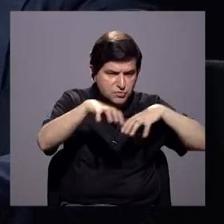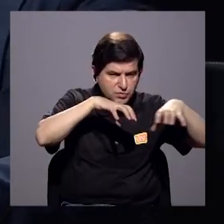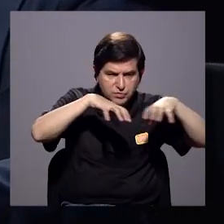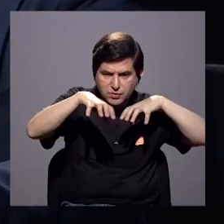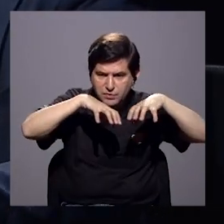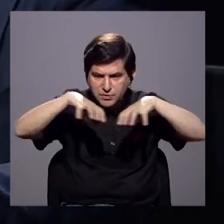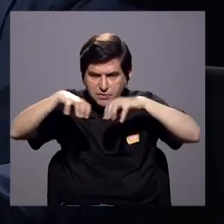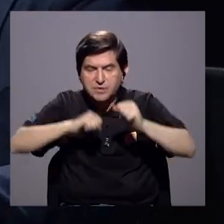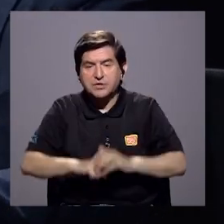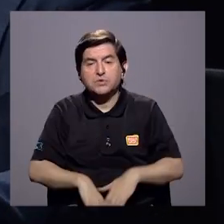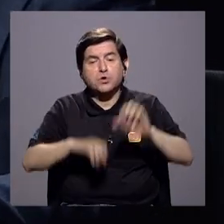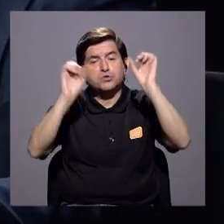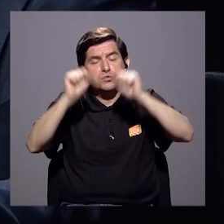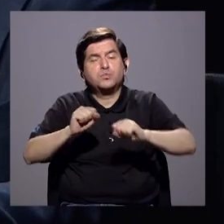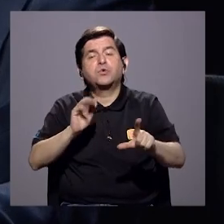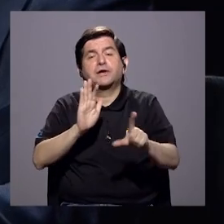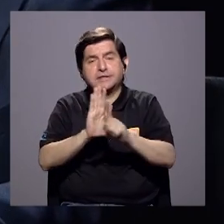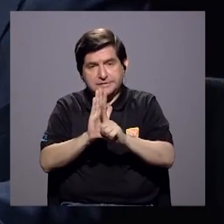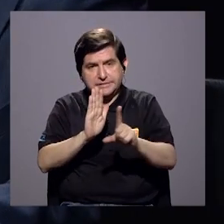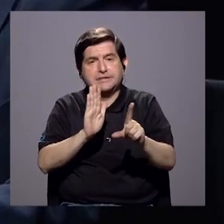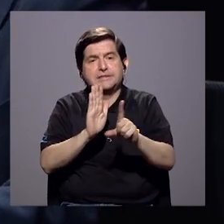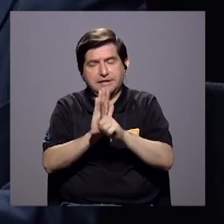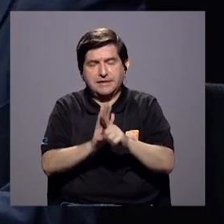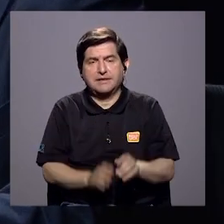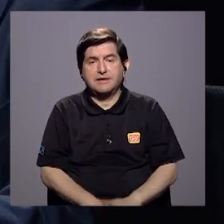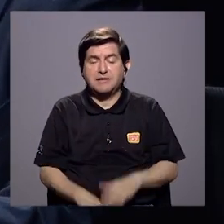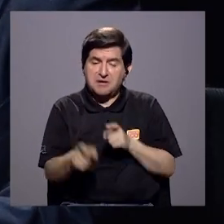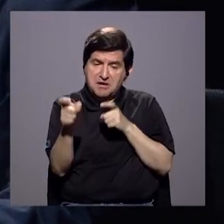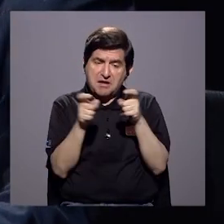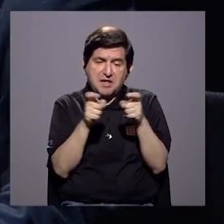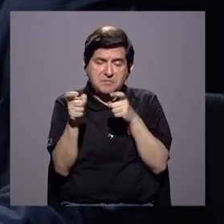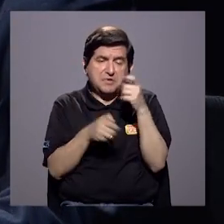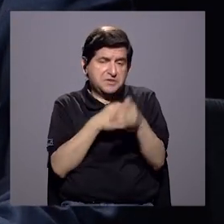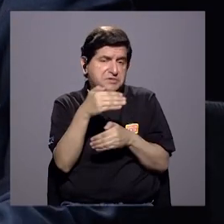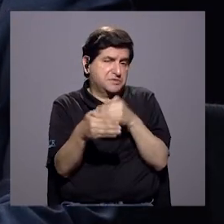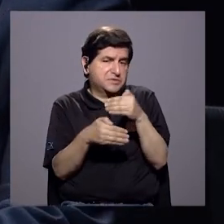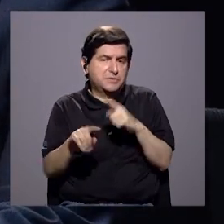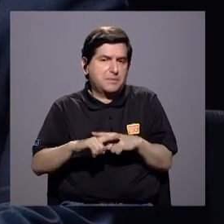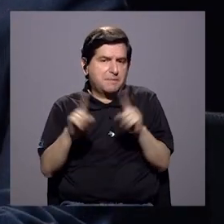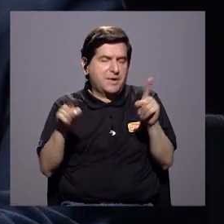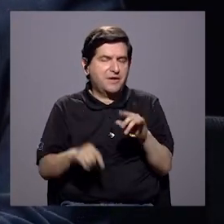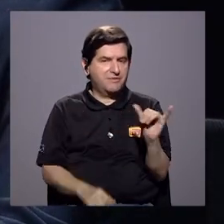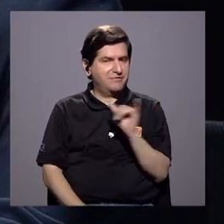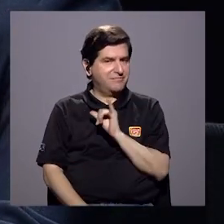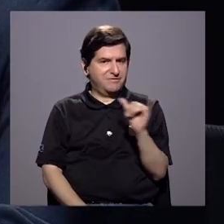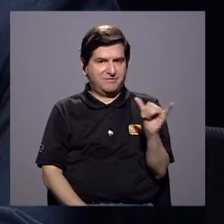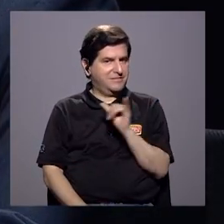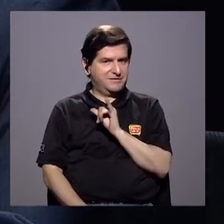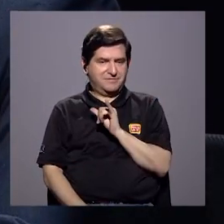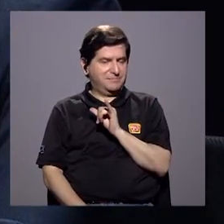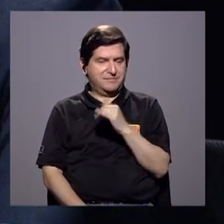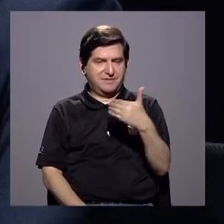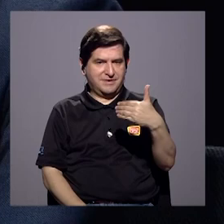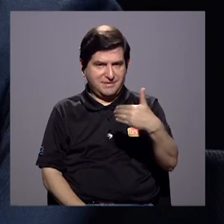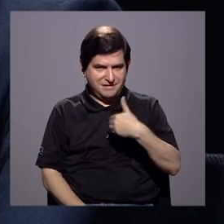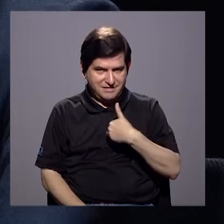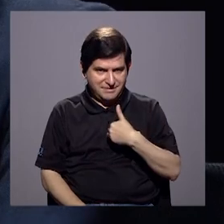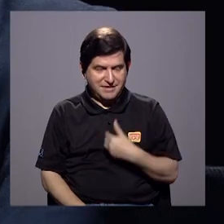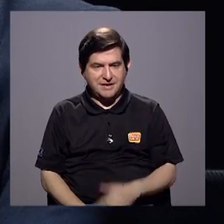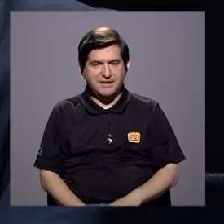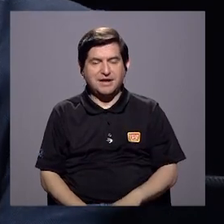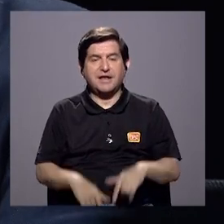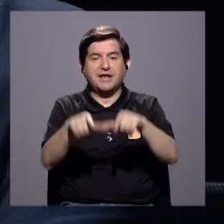se realizan podría tener una legitimidad la administración para realizarlo lo que no es lo mismo tener